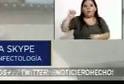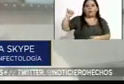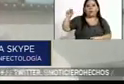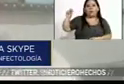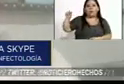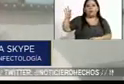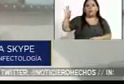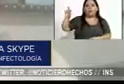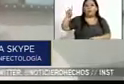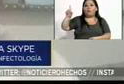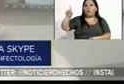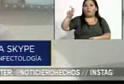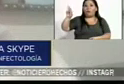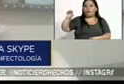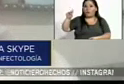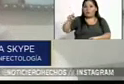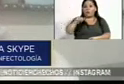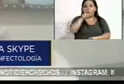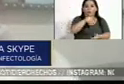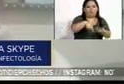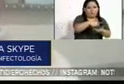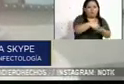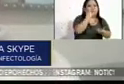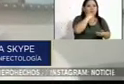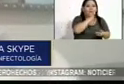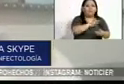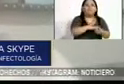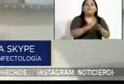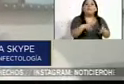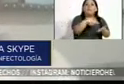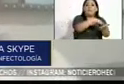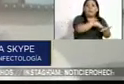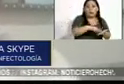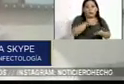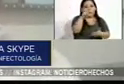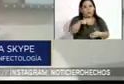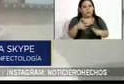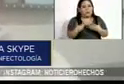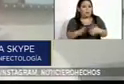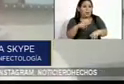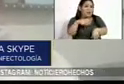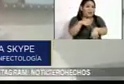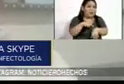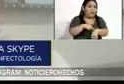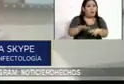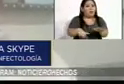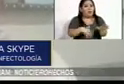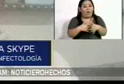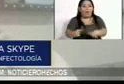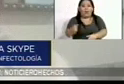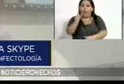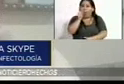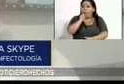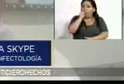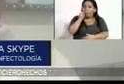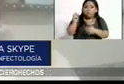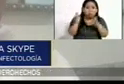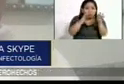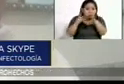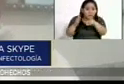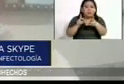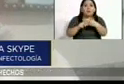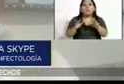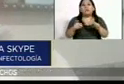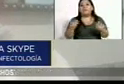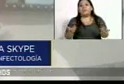o tipo rinovirus, los cuales afectaron a la población y que lógicamente tenemos épocas en las cuales aumentan las infecciones respiratorias. Entonces,